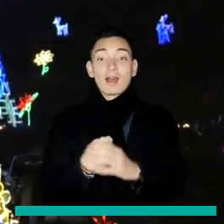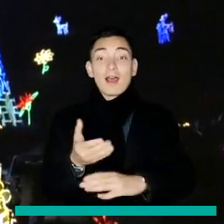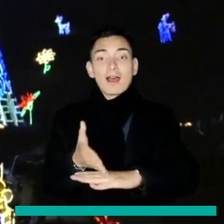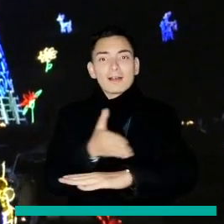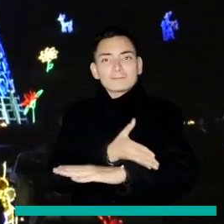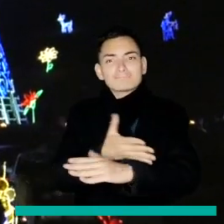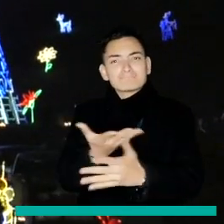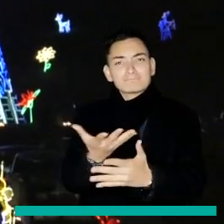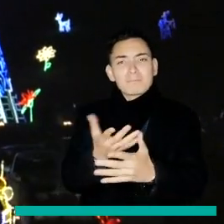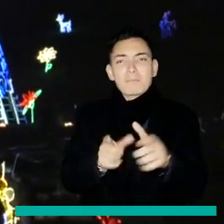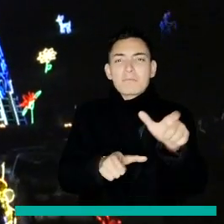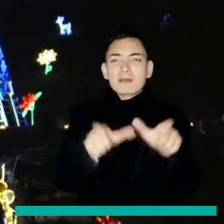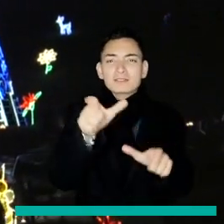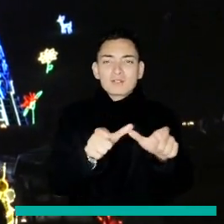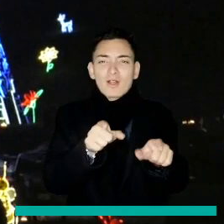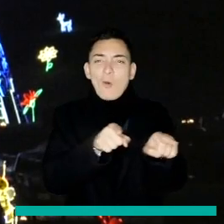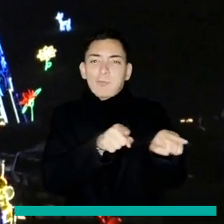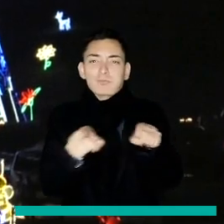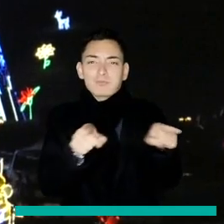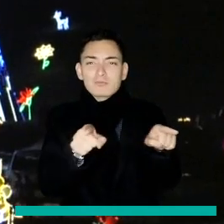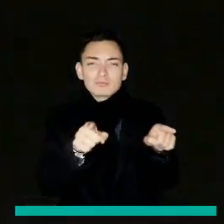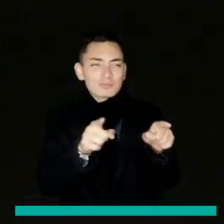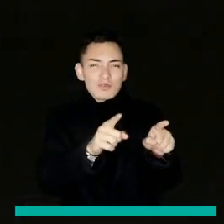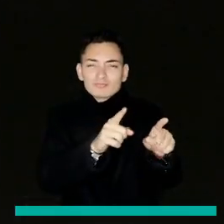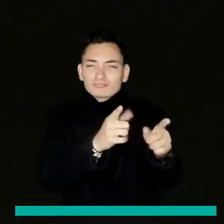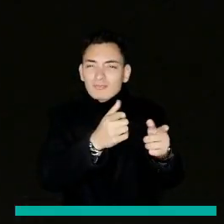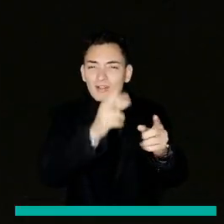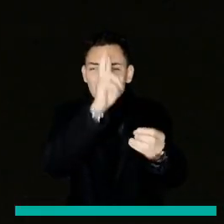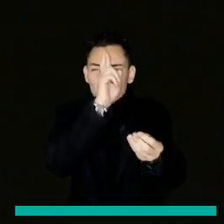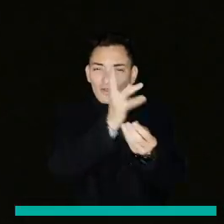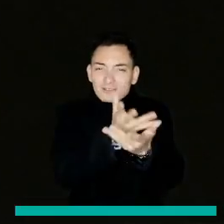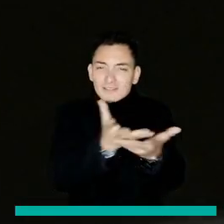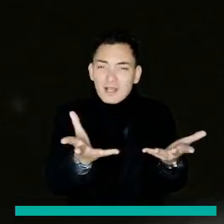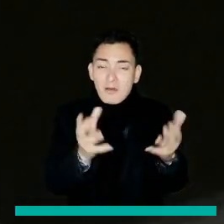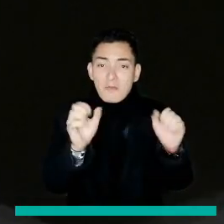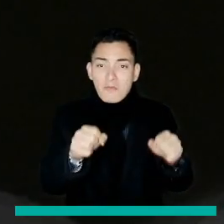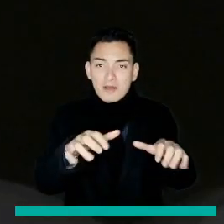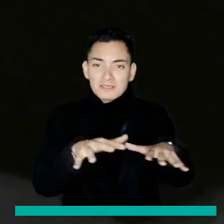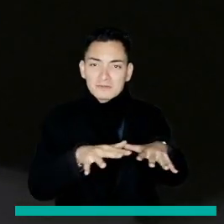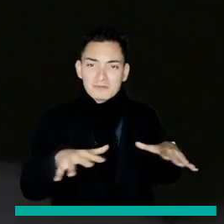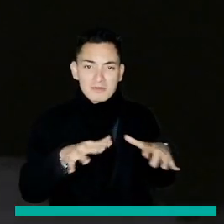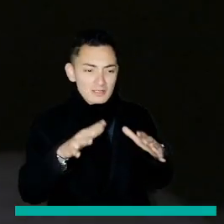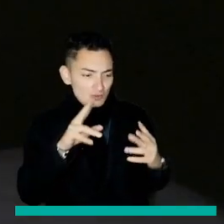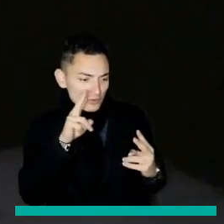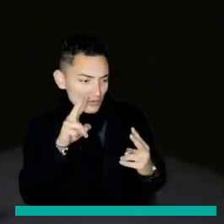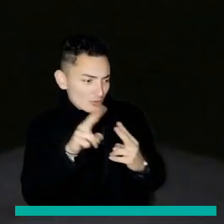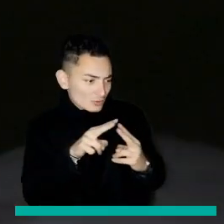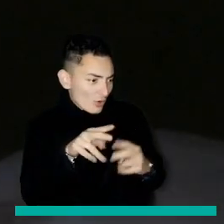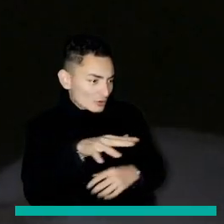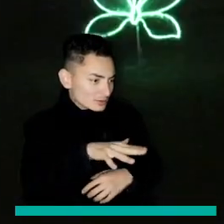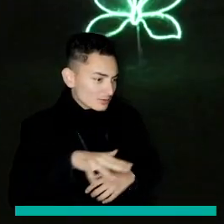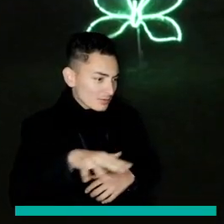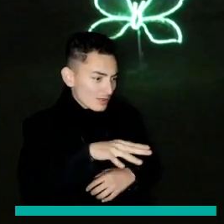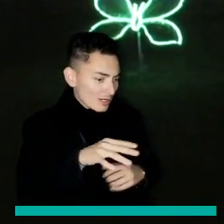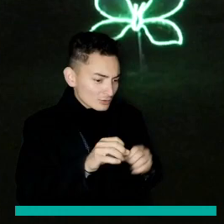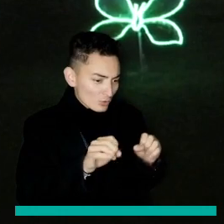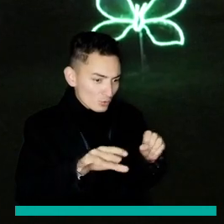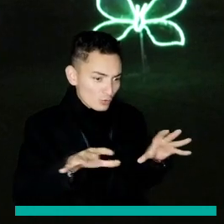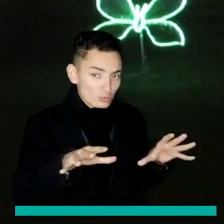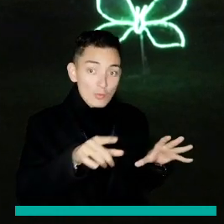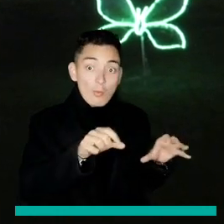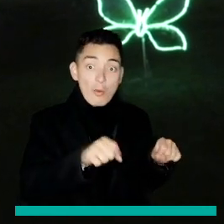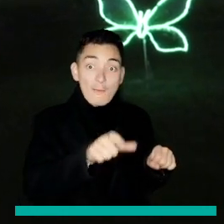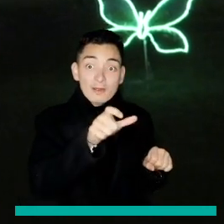como lo hemos hecho durante todo el año, que las personas que tienen diversidad funcional pues puedan venir a gozarse también nuestras luces. Por eso tenemos